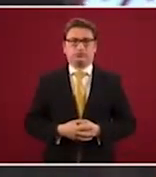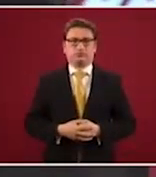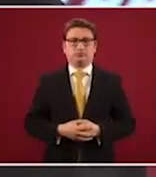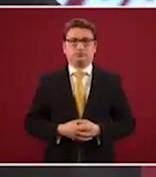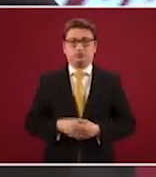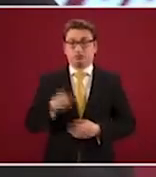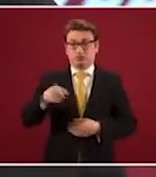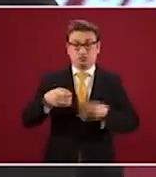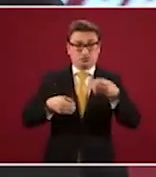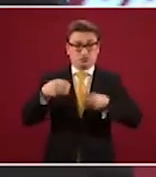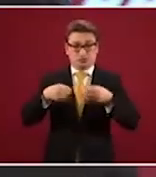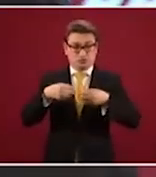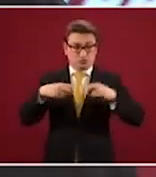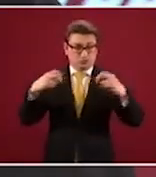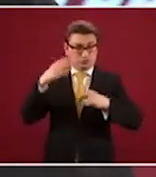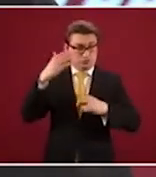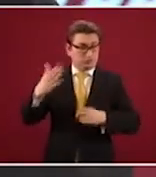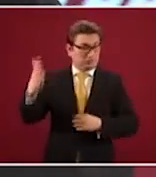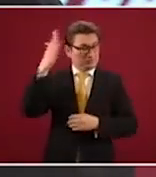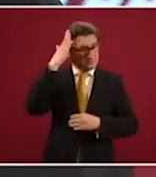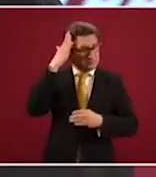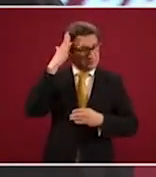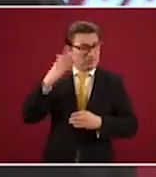que un ministro fuese separado